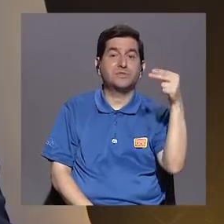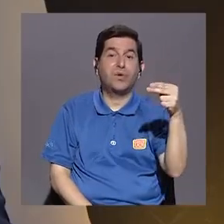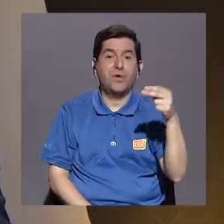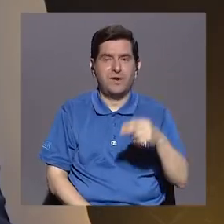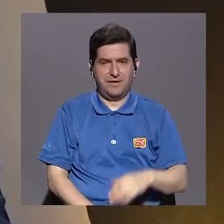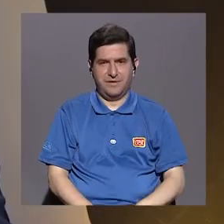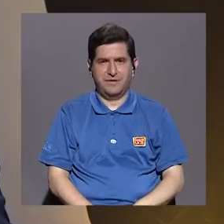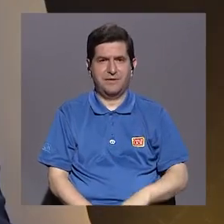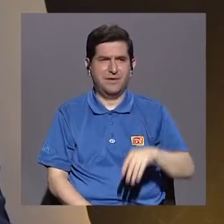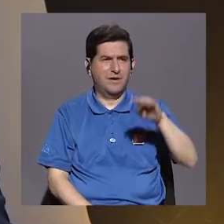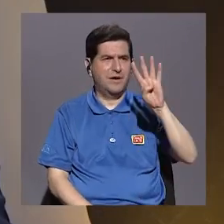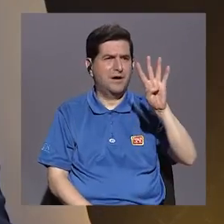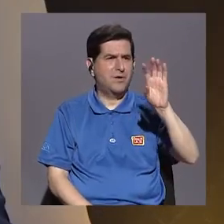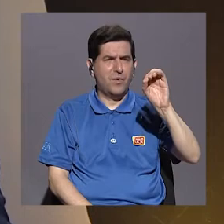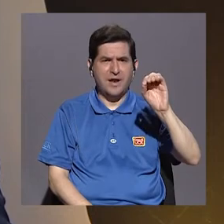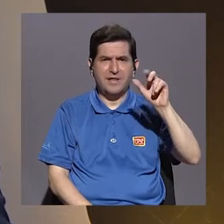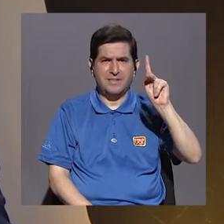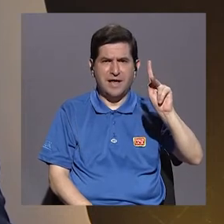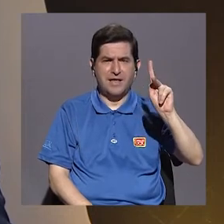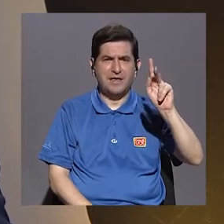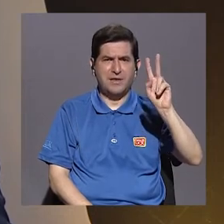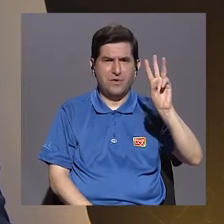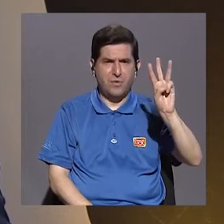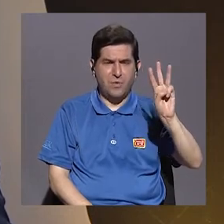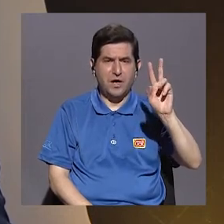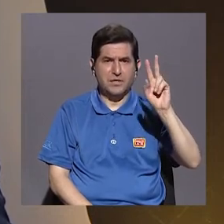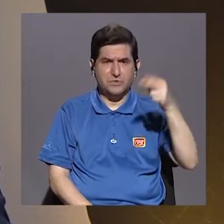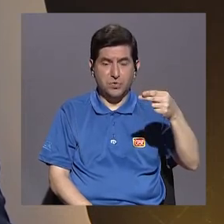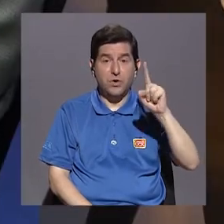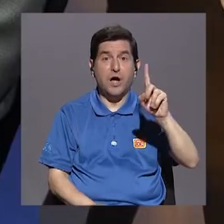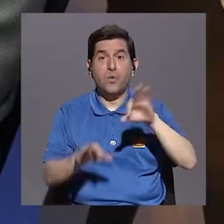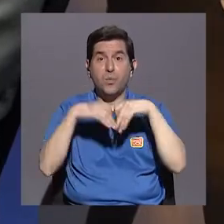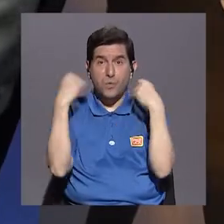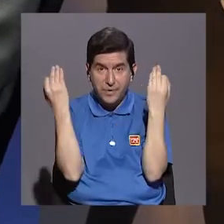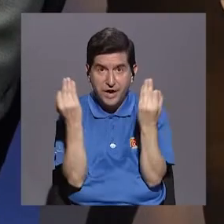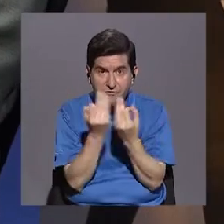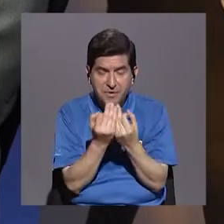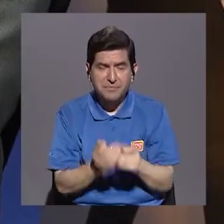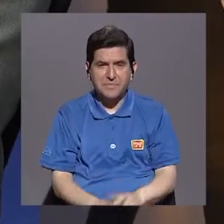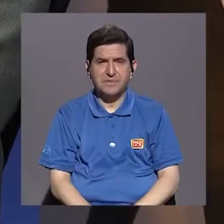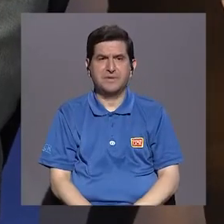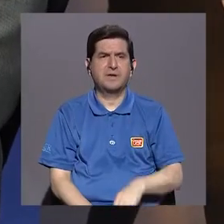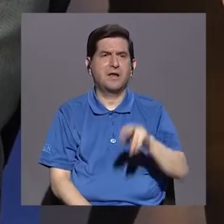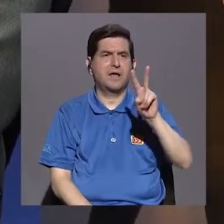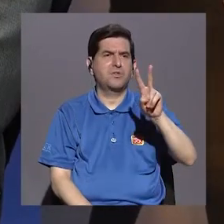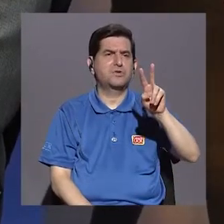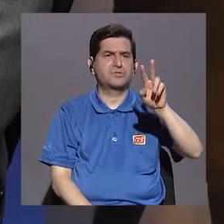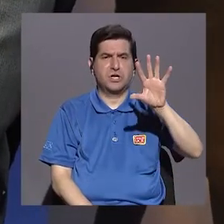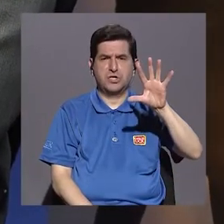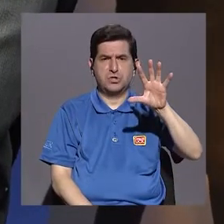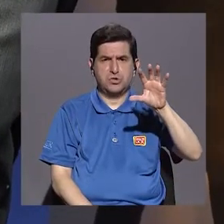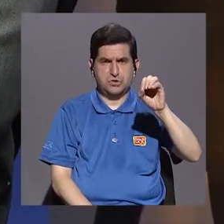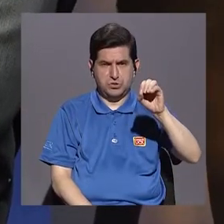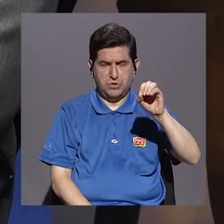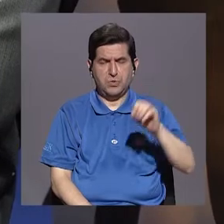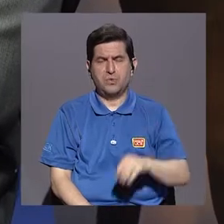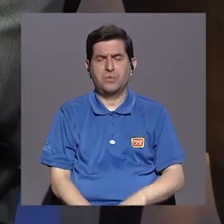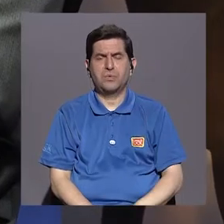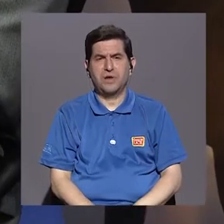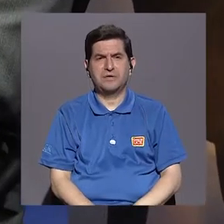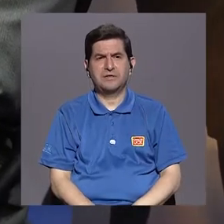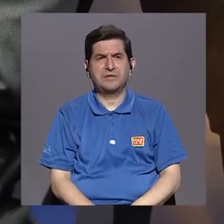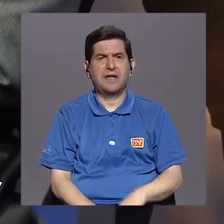40 kilowats ahora es lo que más o menos una familia de 250 kilowatts hora